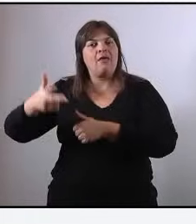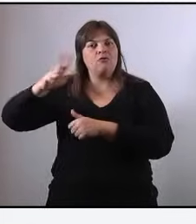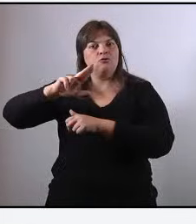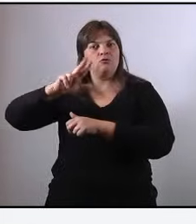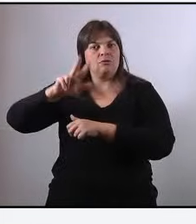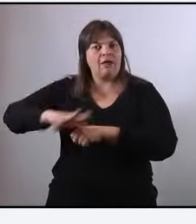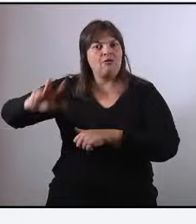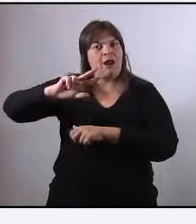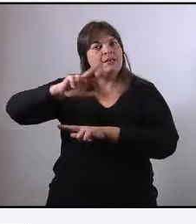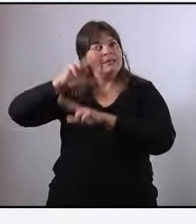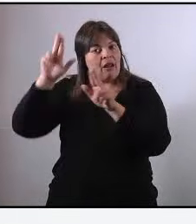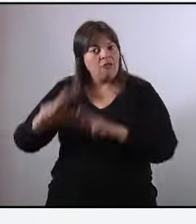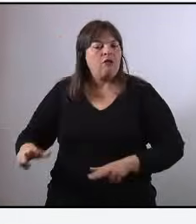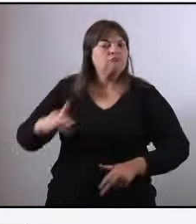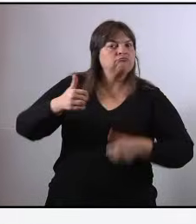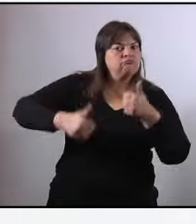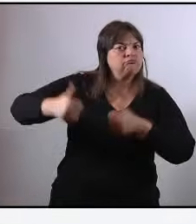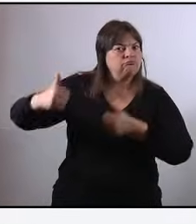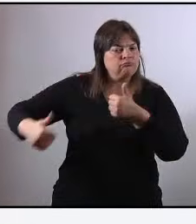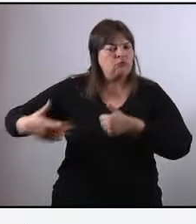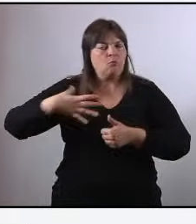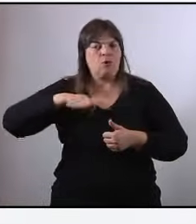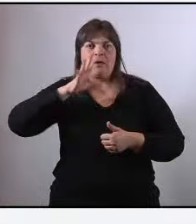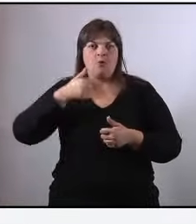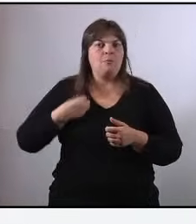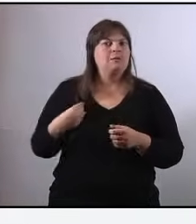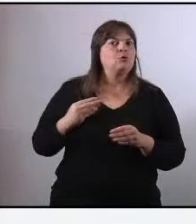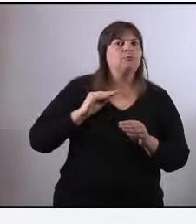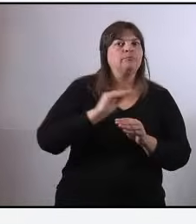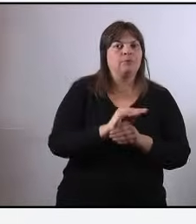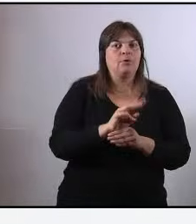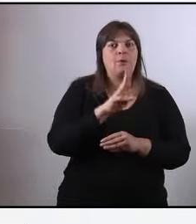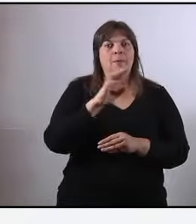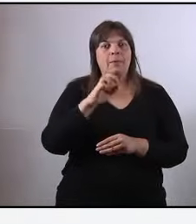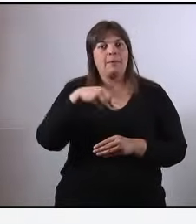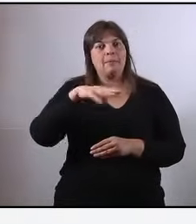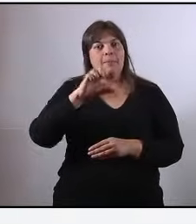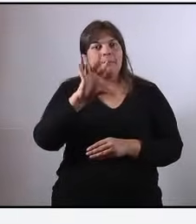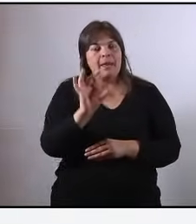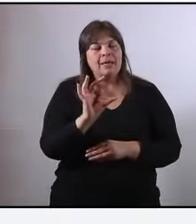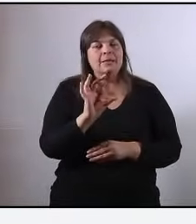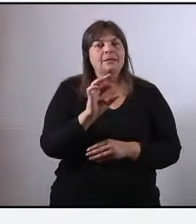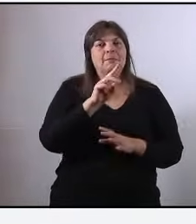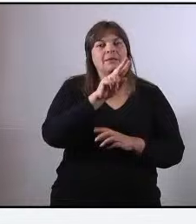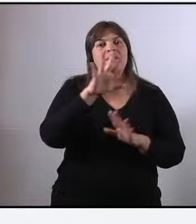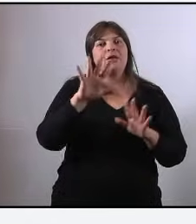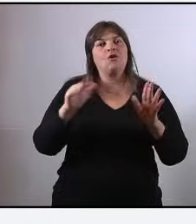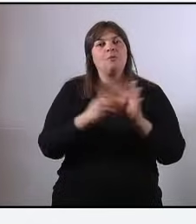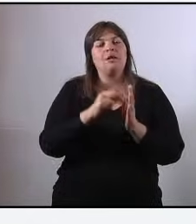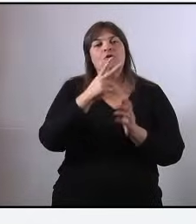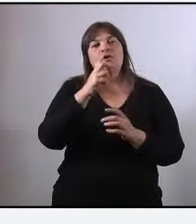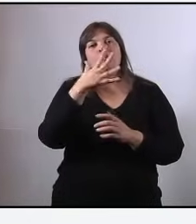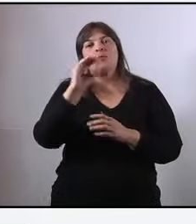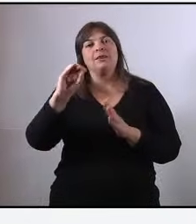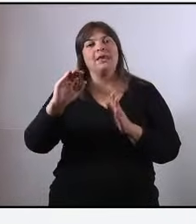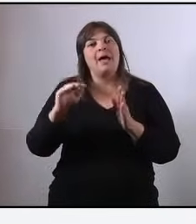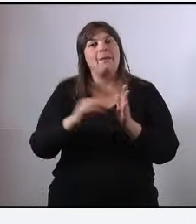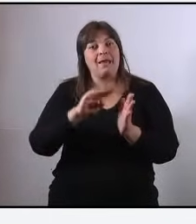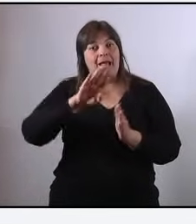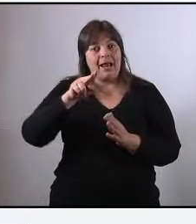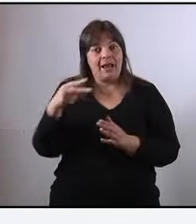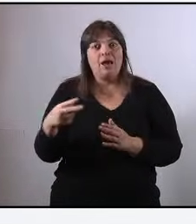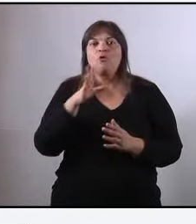e internacionales. Las pymes van a obtener entre 25.000 y 250.000 euros